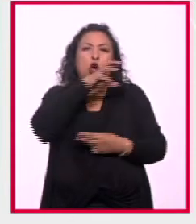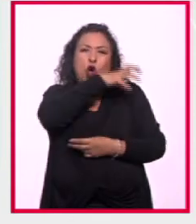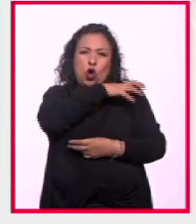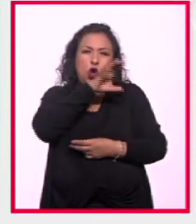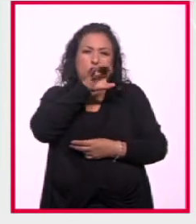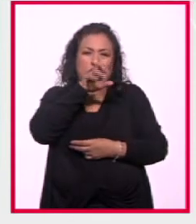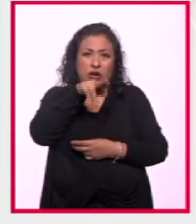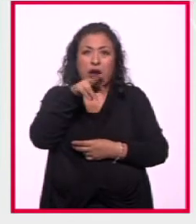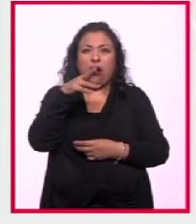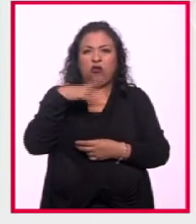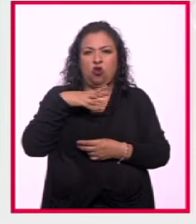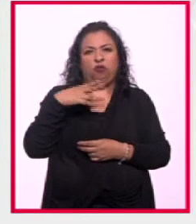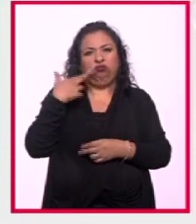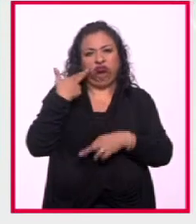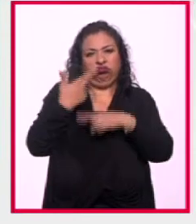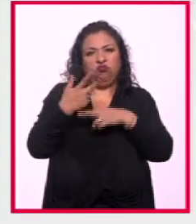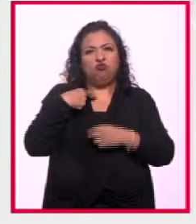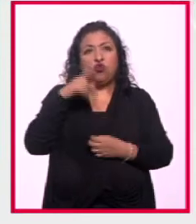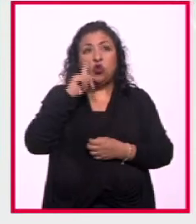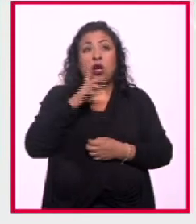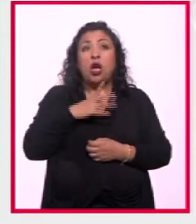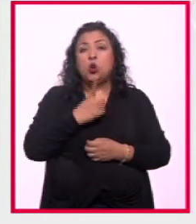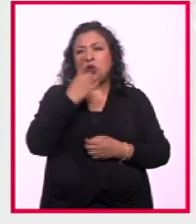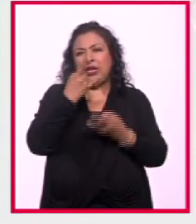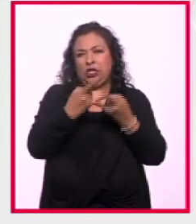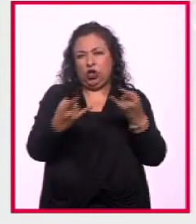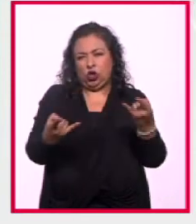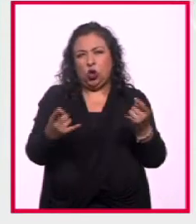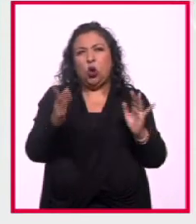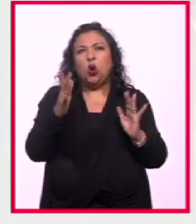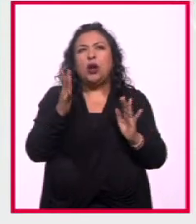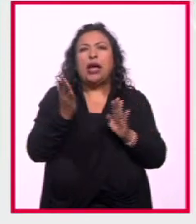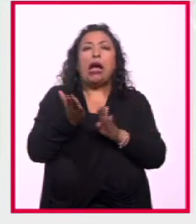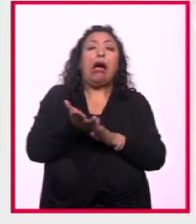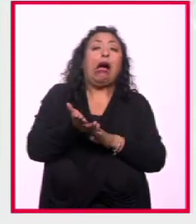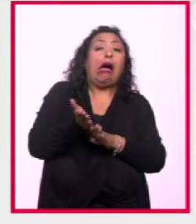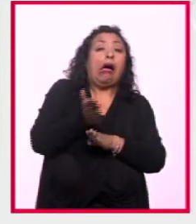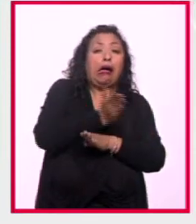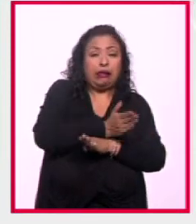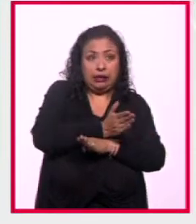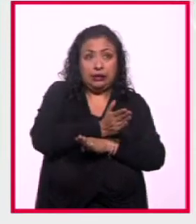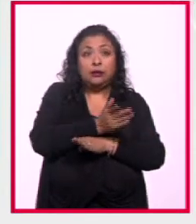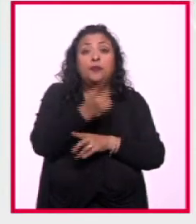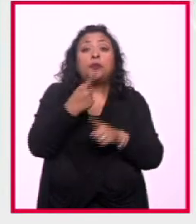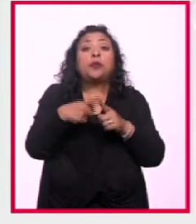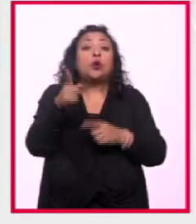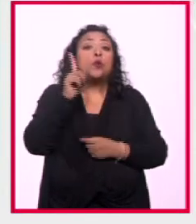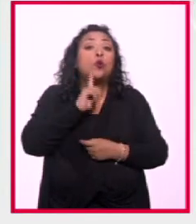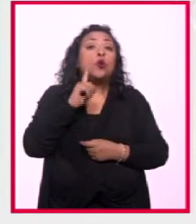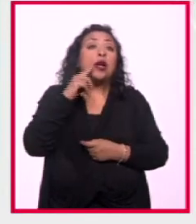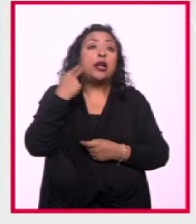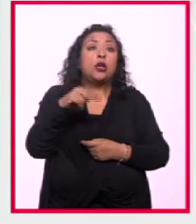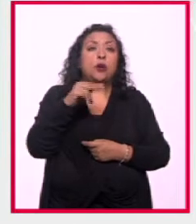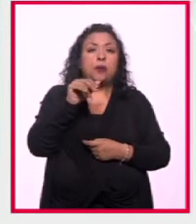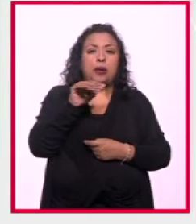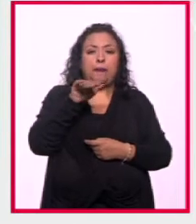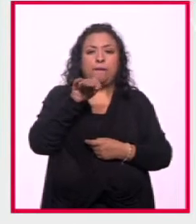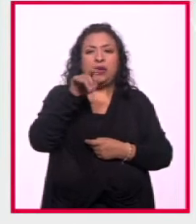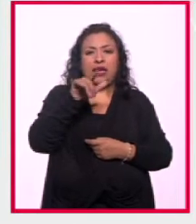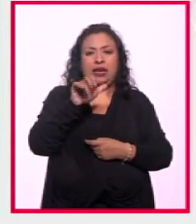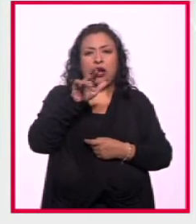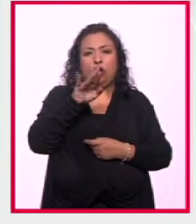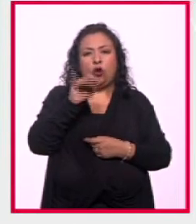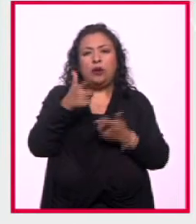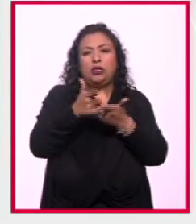incluso hay un caso muy precursor de una mujer que se llamaba amelia roble